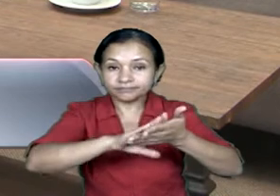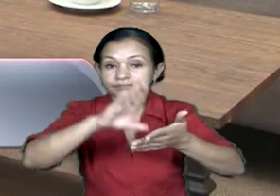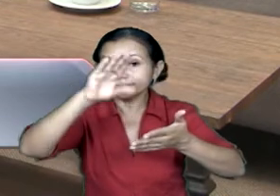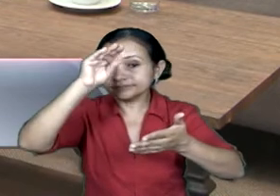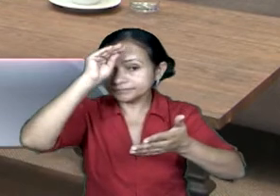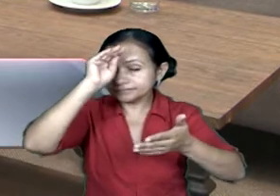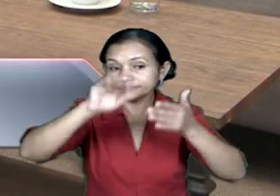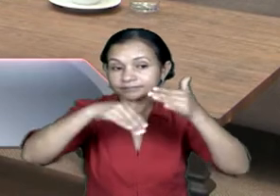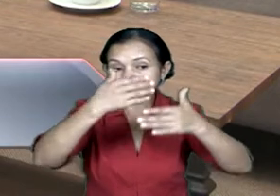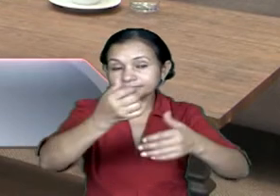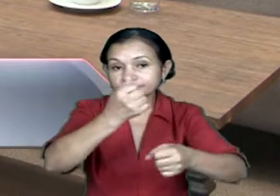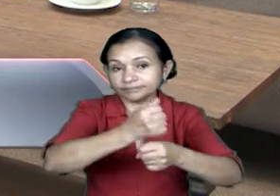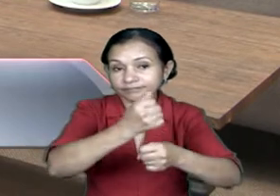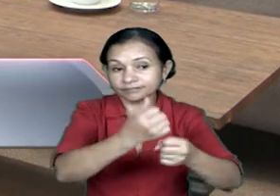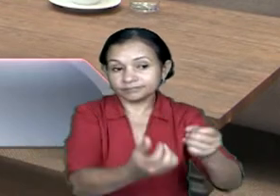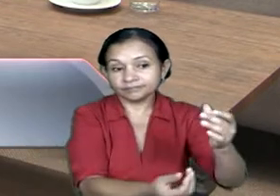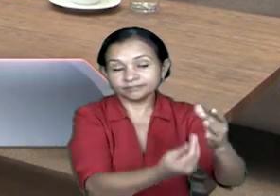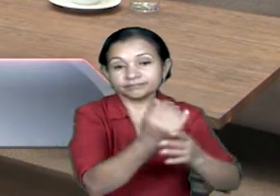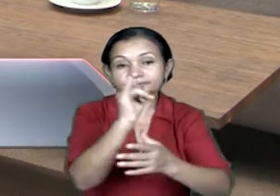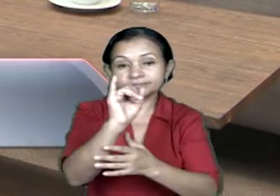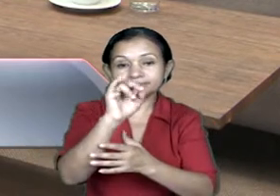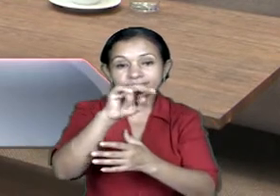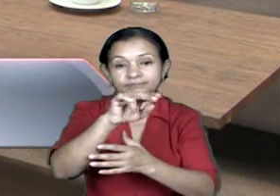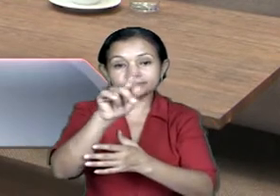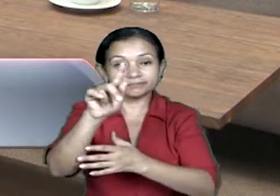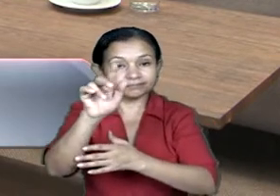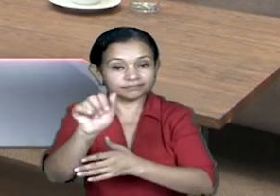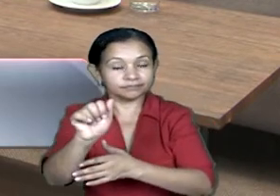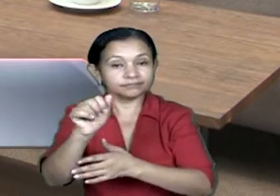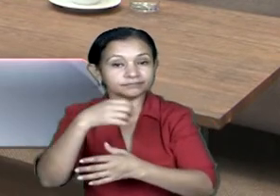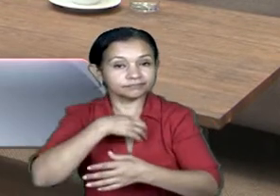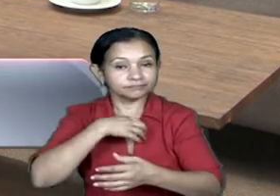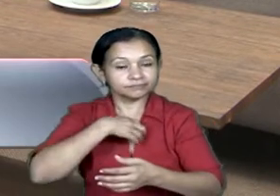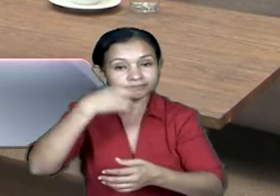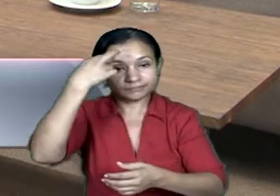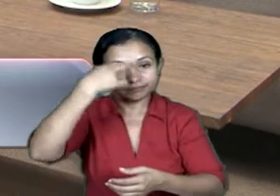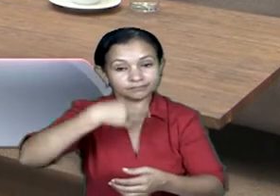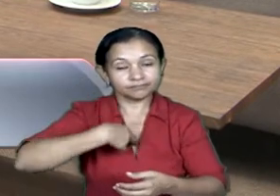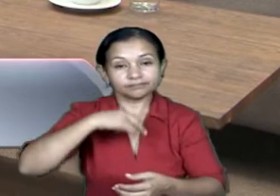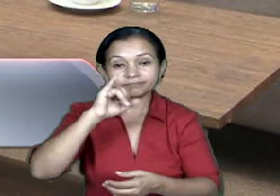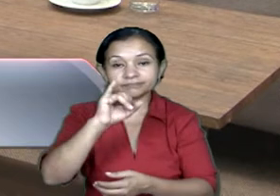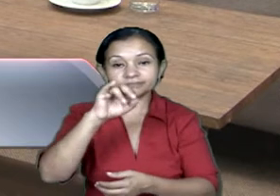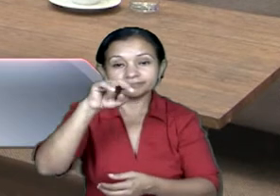se trabaja con INTA, con los técnicos de INTA. Y